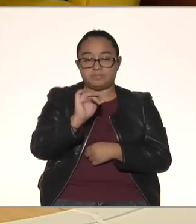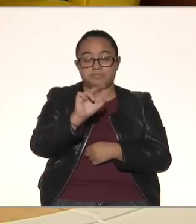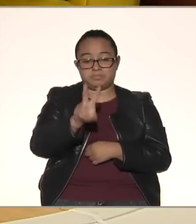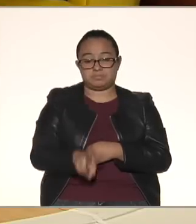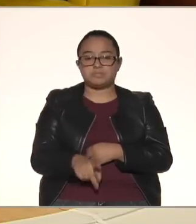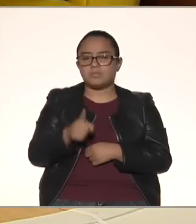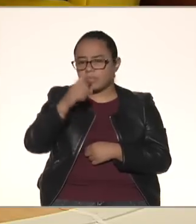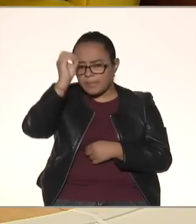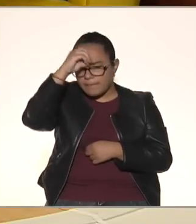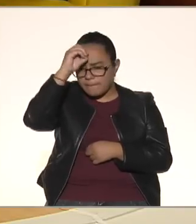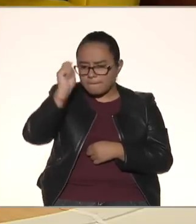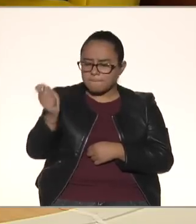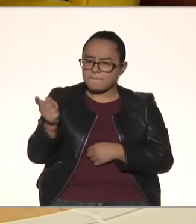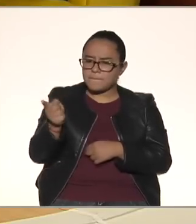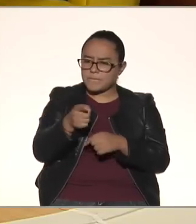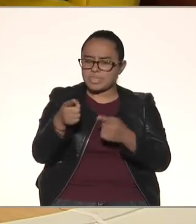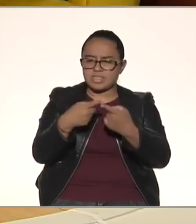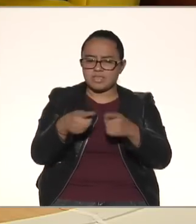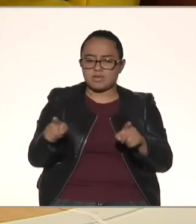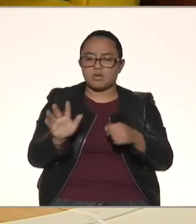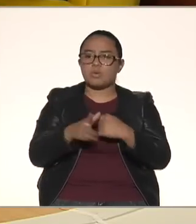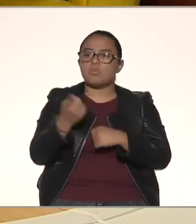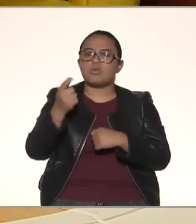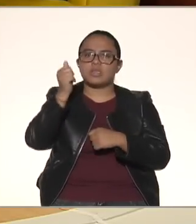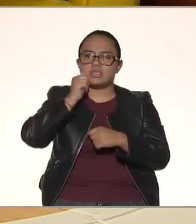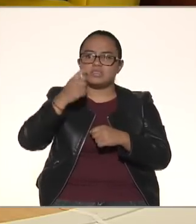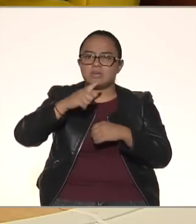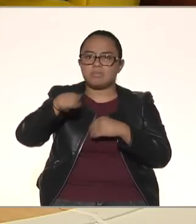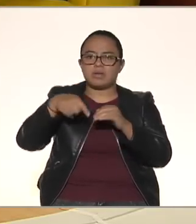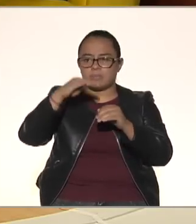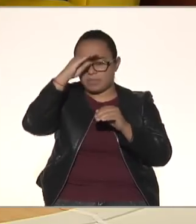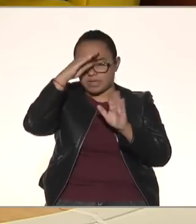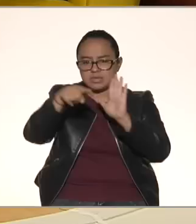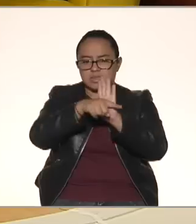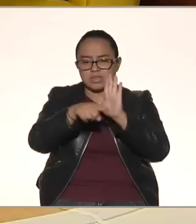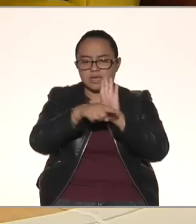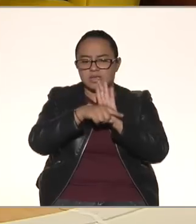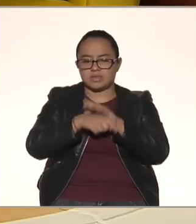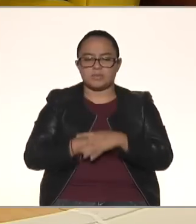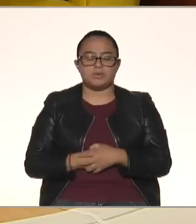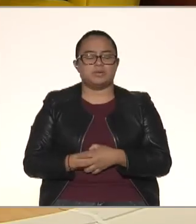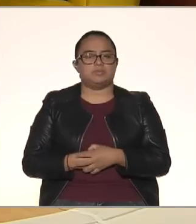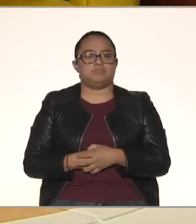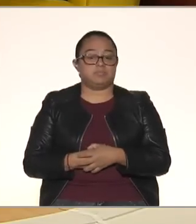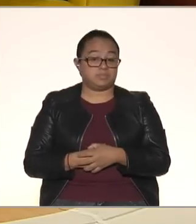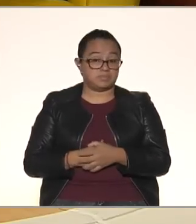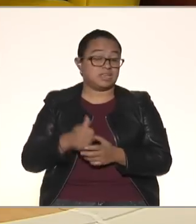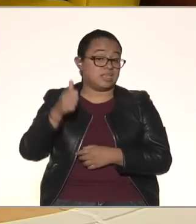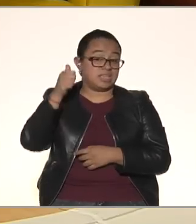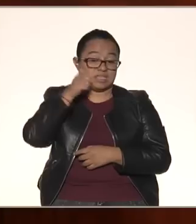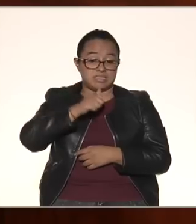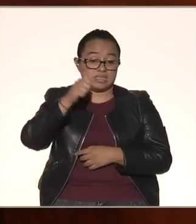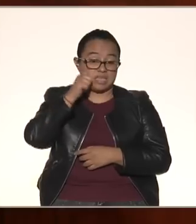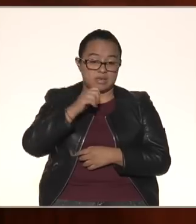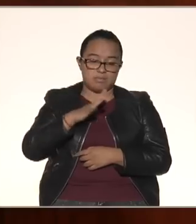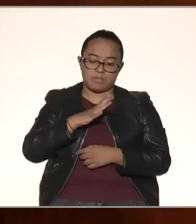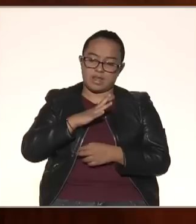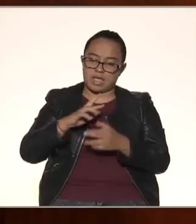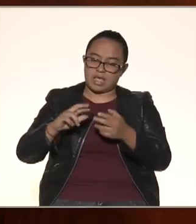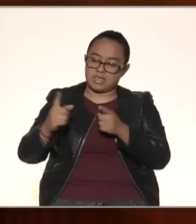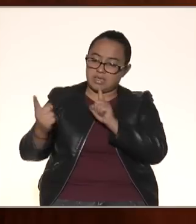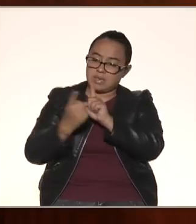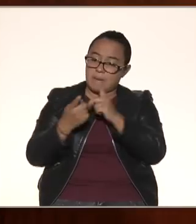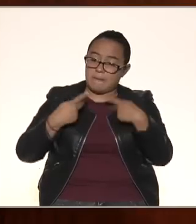¿Ustedes qué opinan acerca de las diferencias? ¿Por qué siempre todo lo vemos negativo? Pues es que yo creo que más bien siempre nos vamos a relacionar con alguien